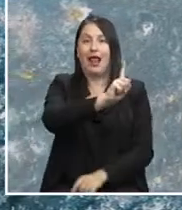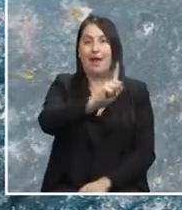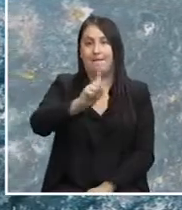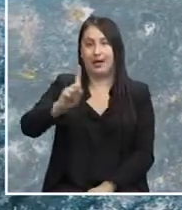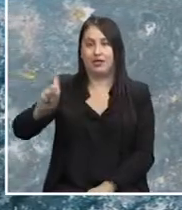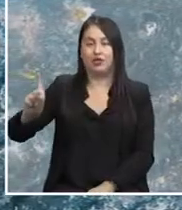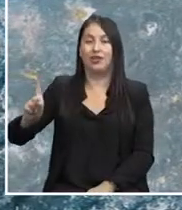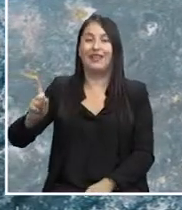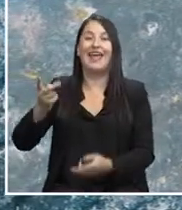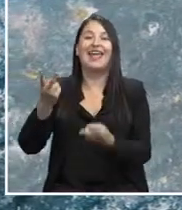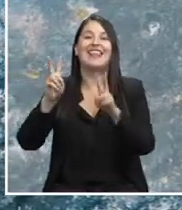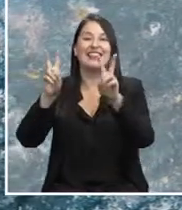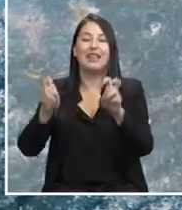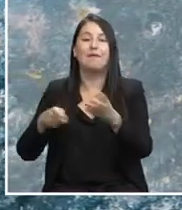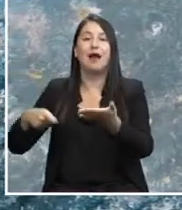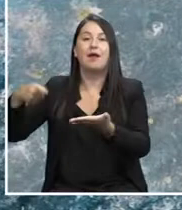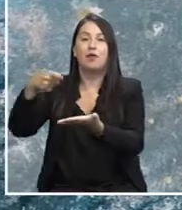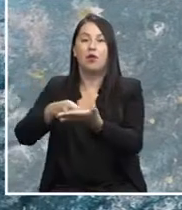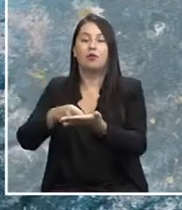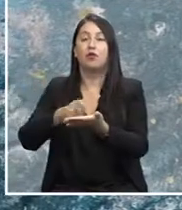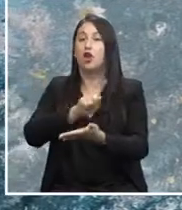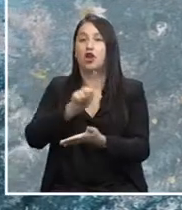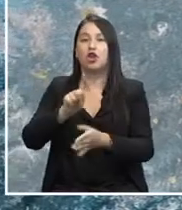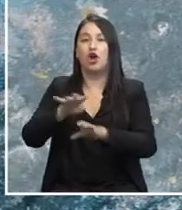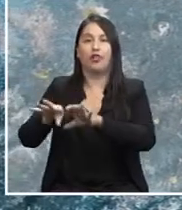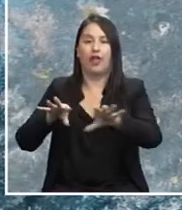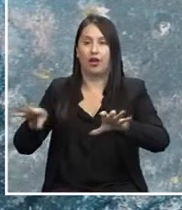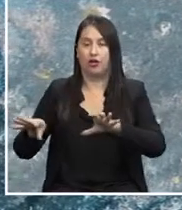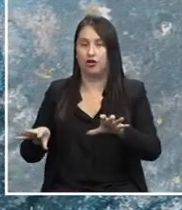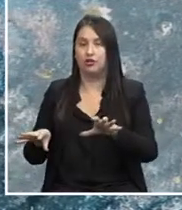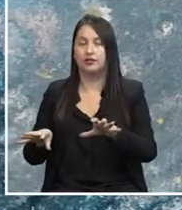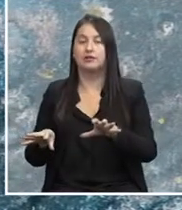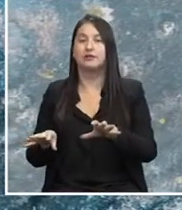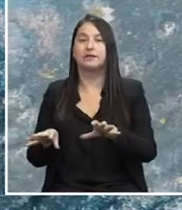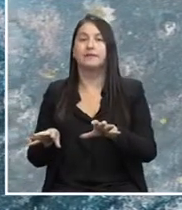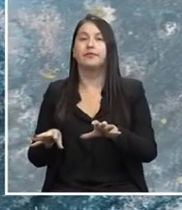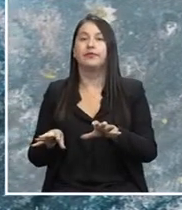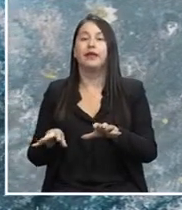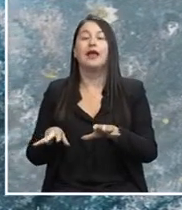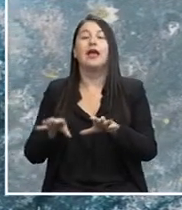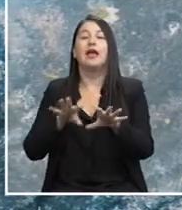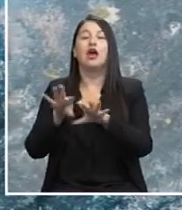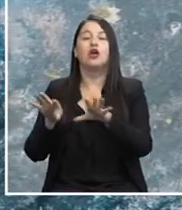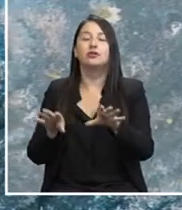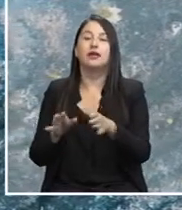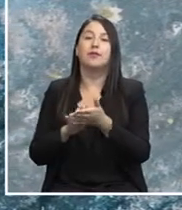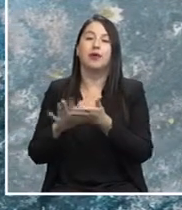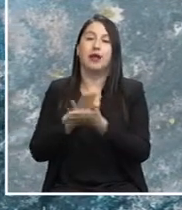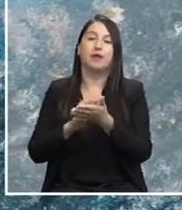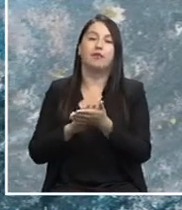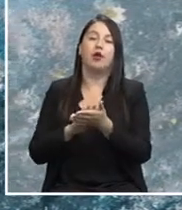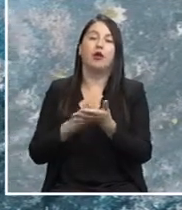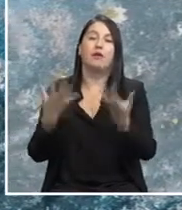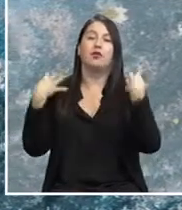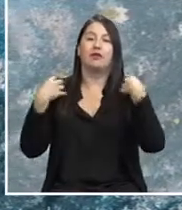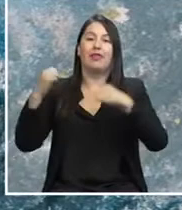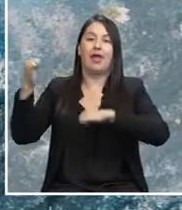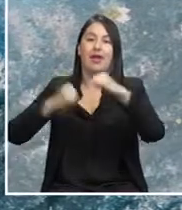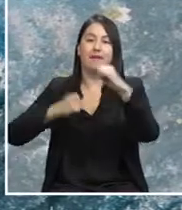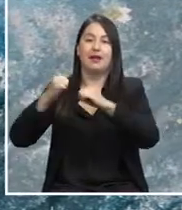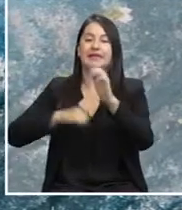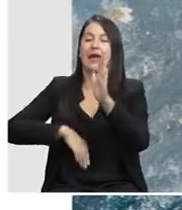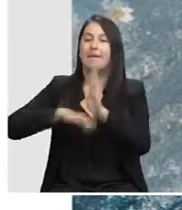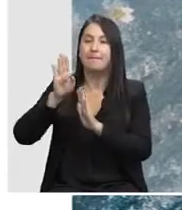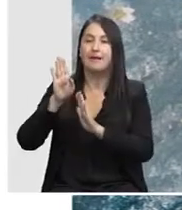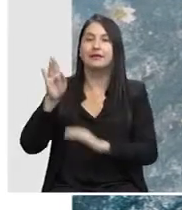términos de consumo y no de producto, de producto, ¿cierto?, que corresponde a empresas, etcétera, donde mucho mejor, es más difícil encontrar